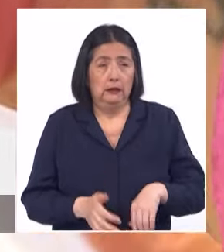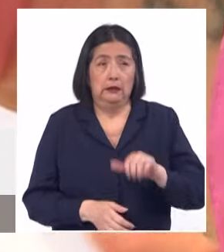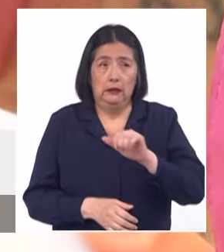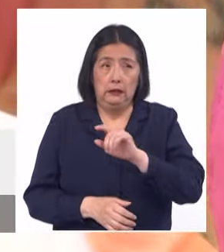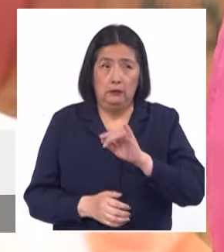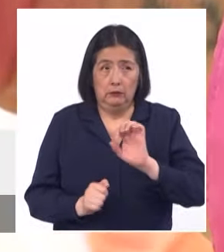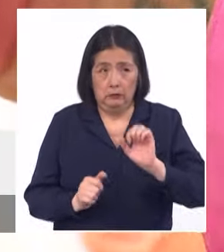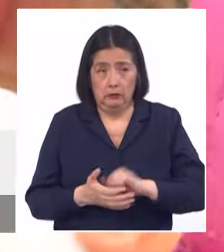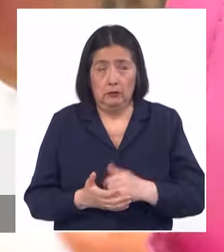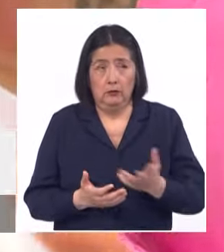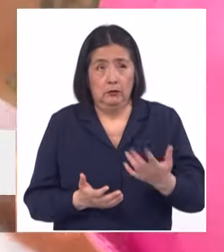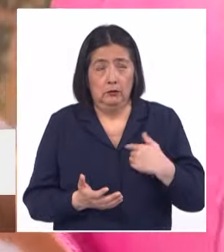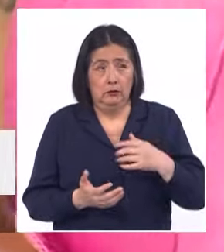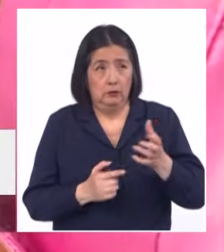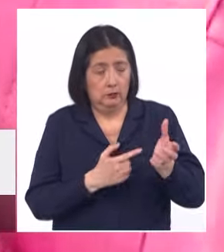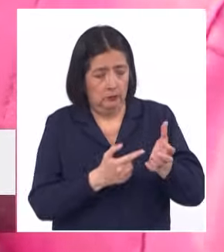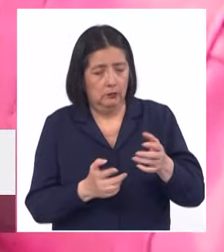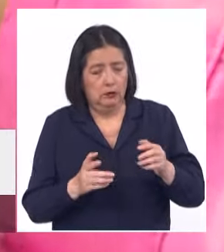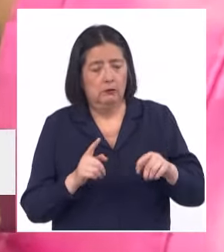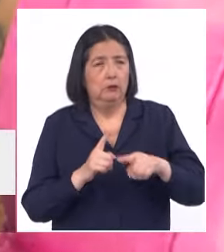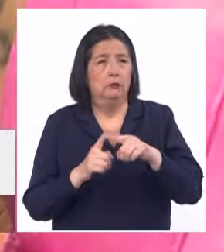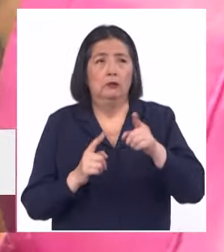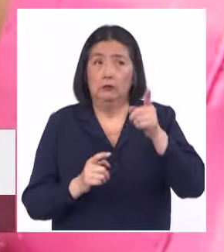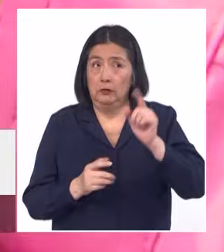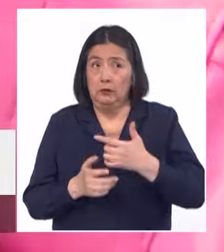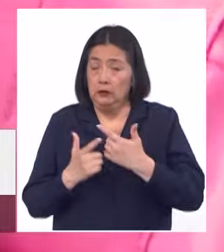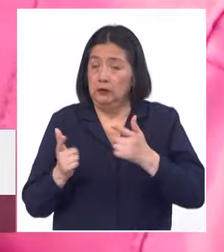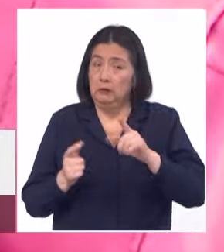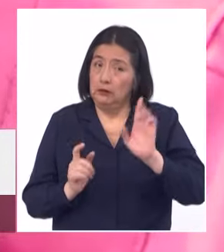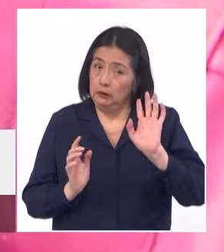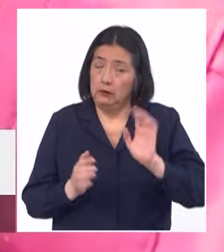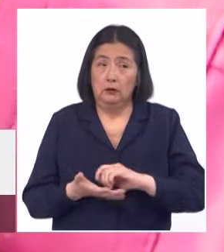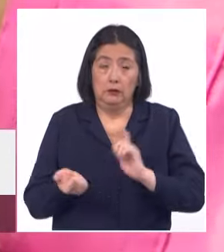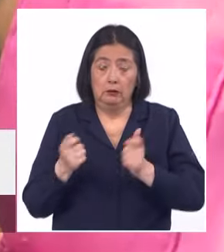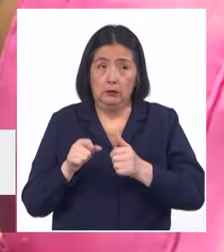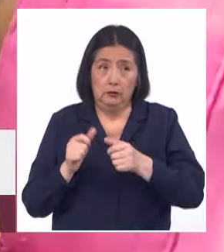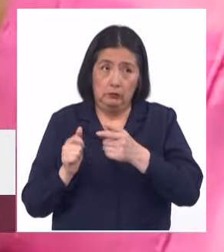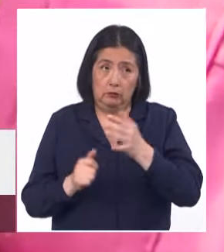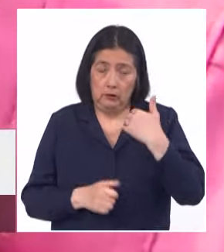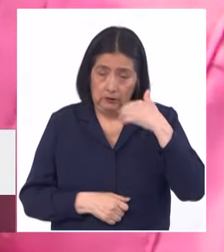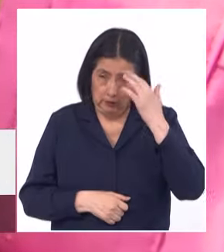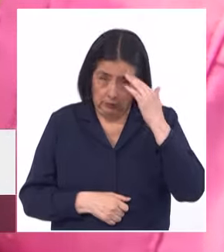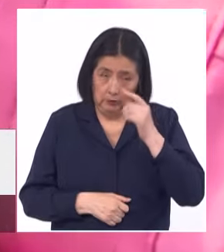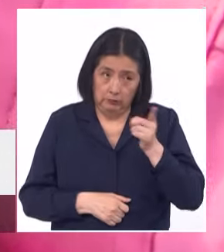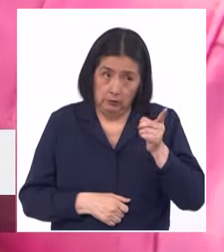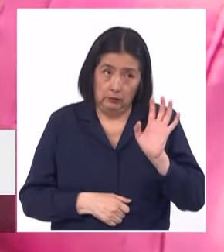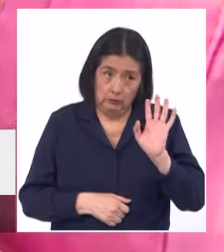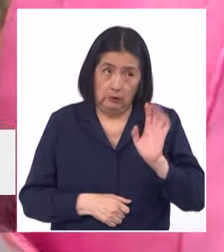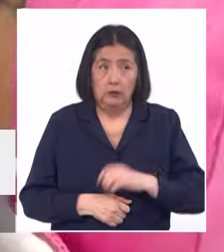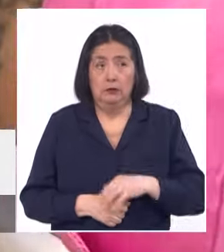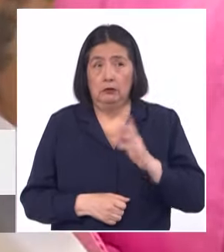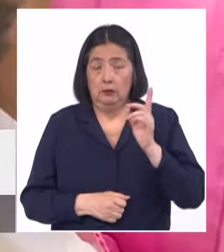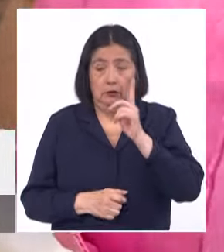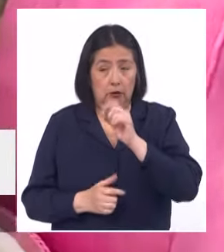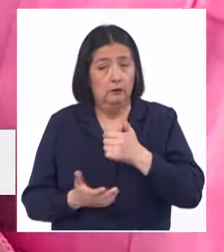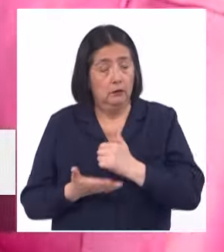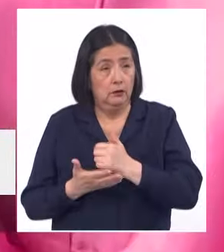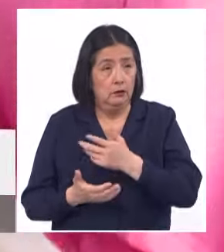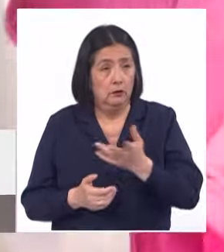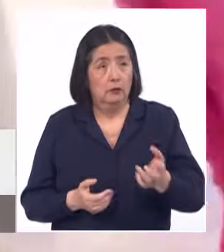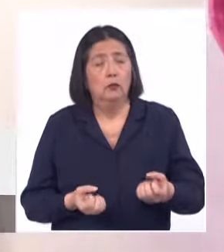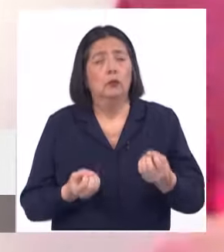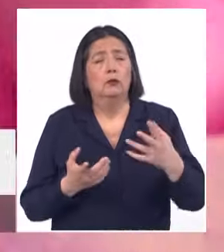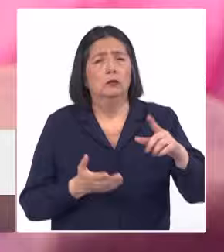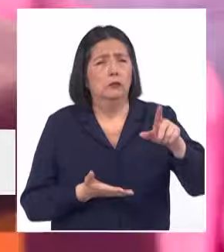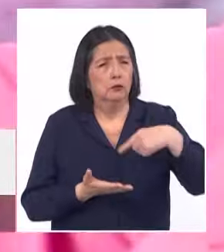Aguas Verdes. ¿Y por qué me bloqueó mi alcalde? Si usted se quiere librar de nosotros, tiene que cambiar de número y ya sabemos lo que pasa, se le hace difícil colaborarnos. ¿Cuándo ha recibido